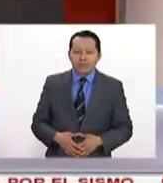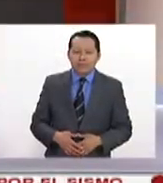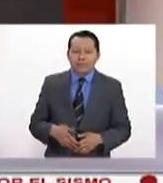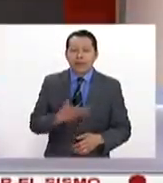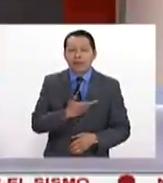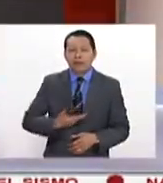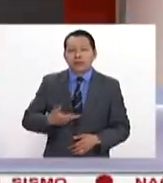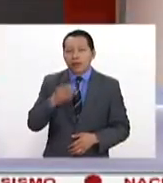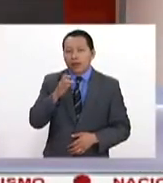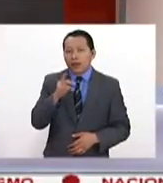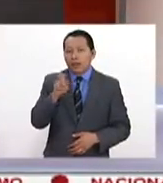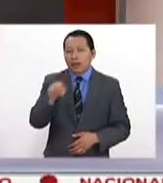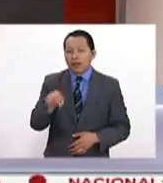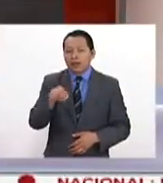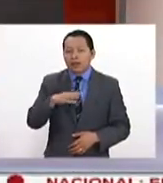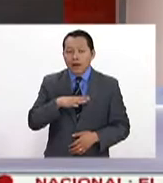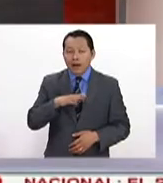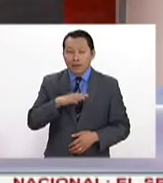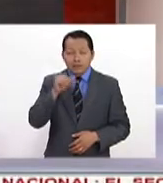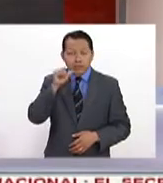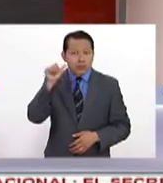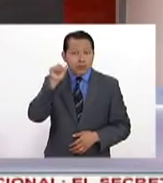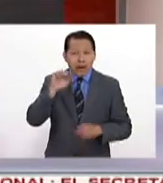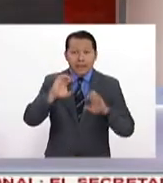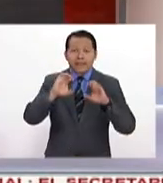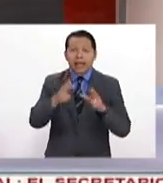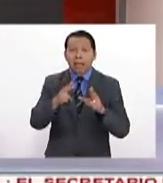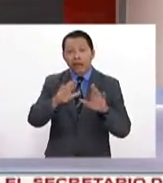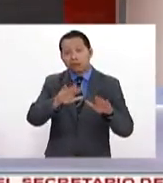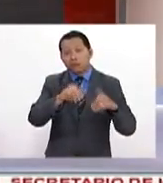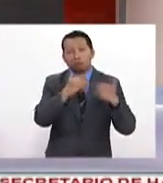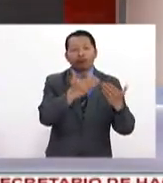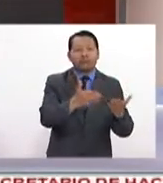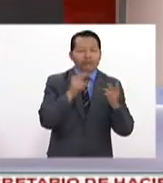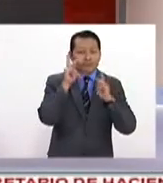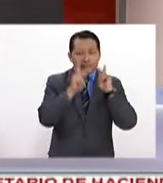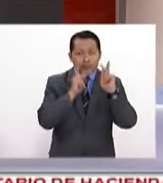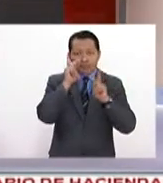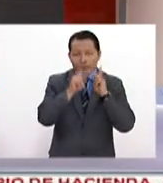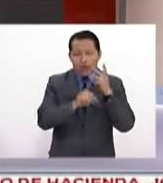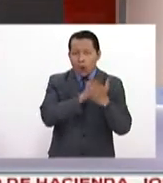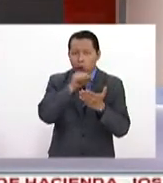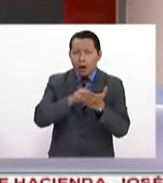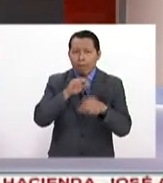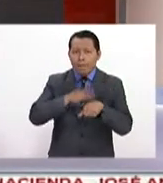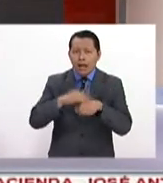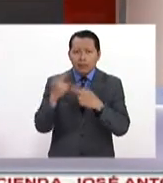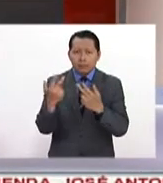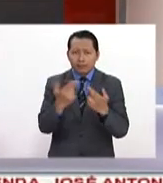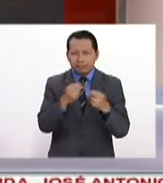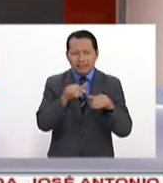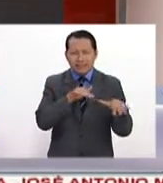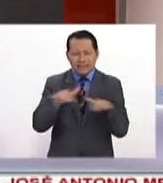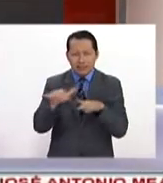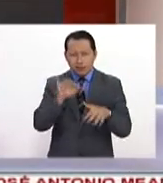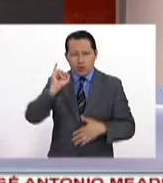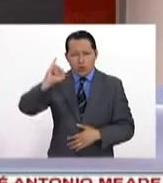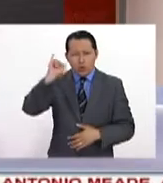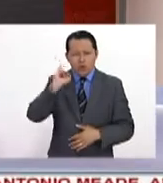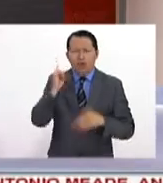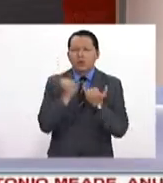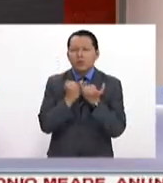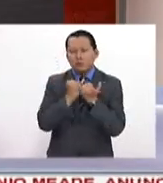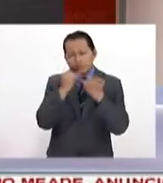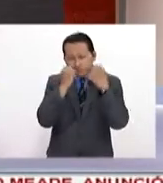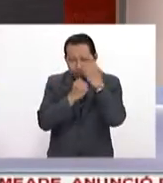El presidente Enrique Peña Nieto estuvo ayer en Chiapas, donde visitó las zonas más afectadas por el sismo del pasado jueves e hizo